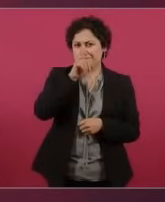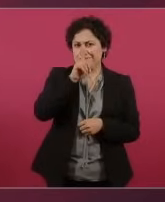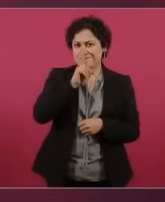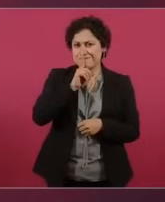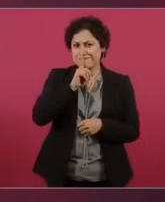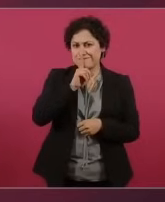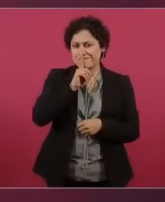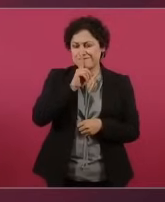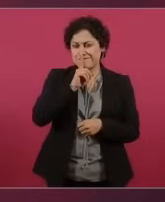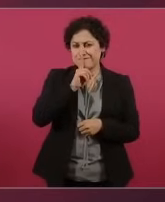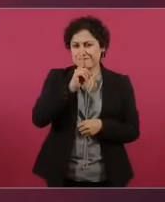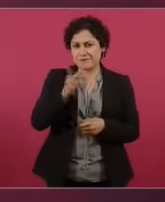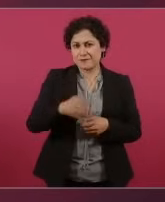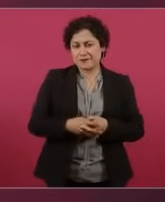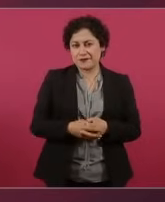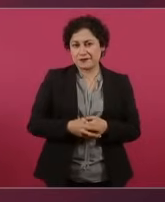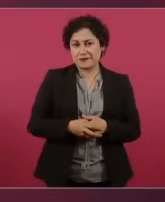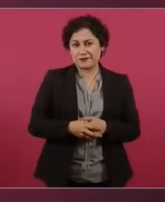O sea,